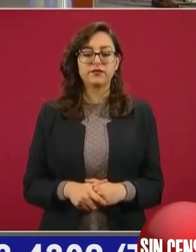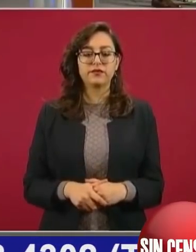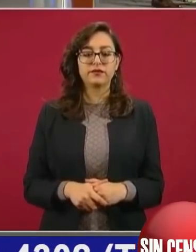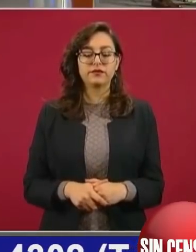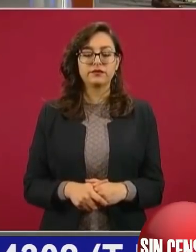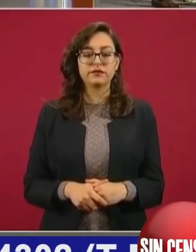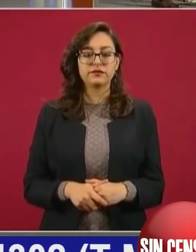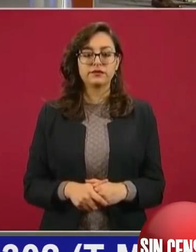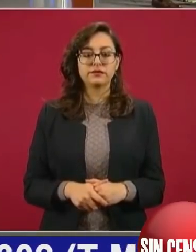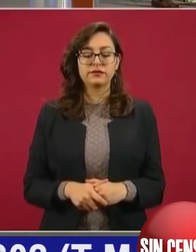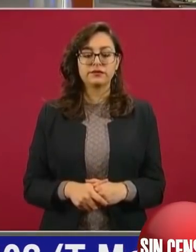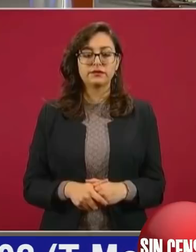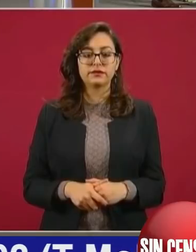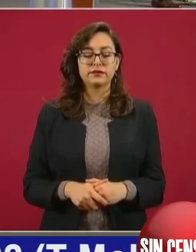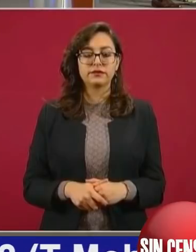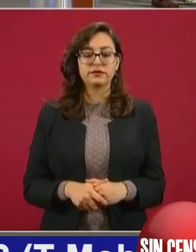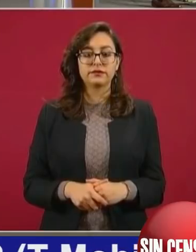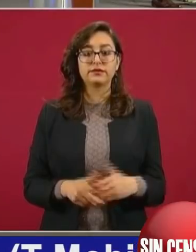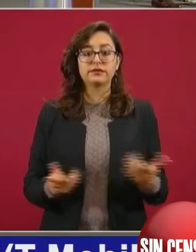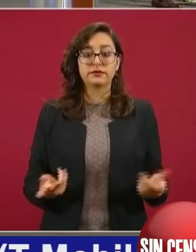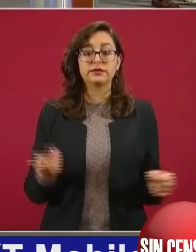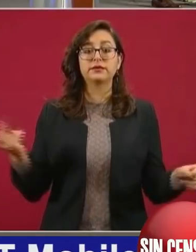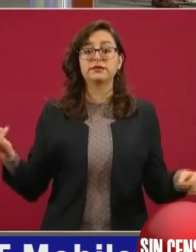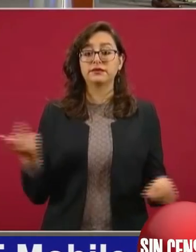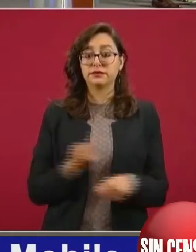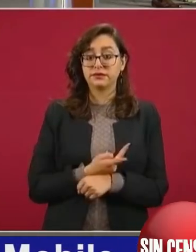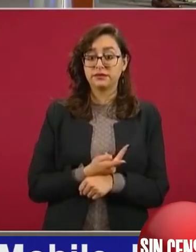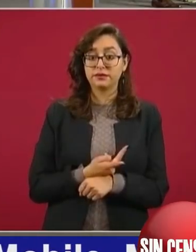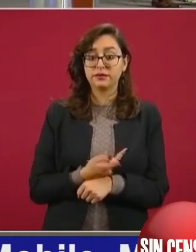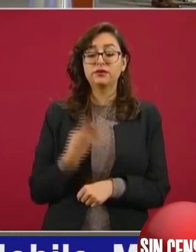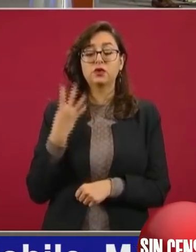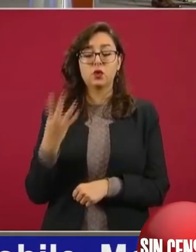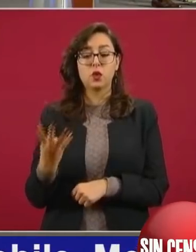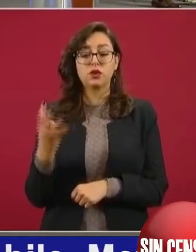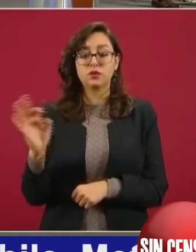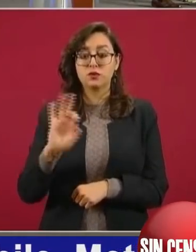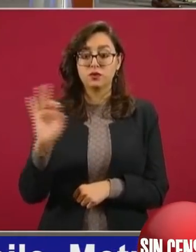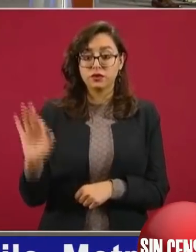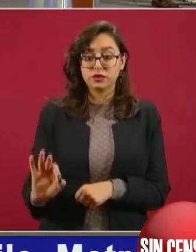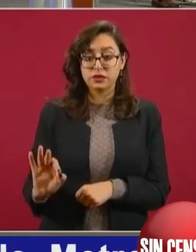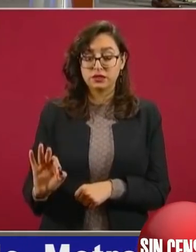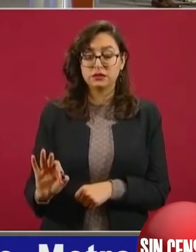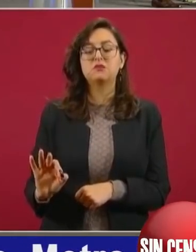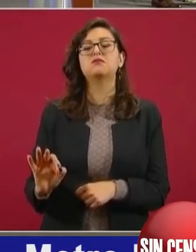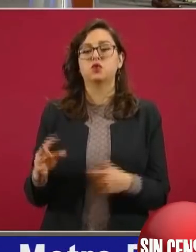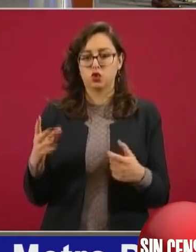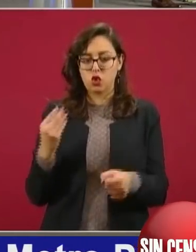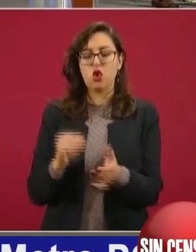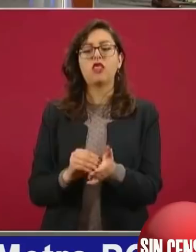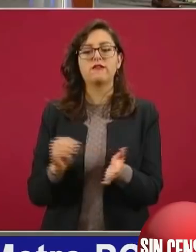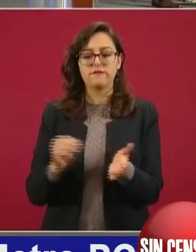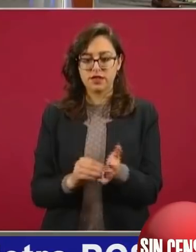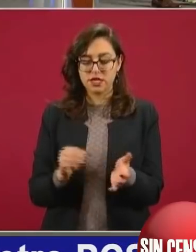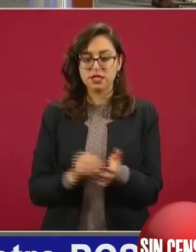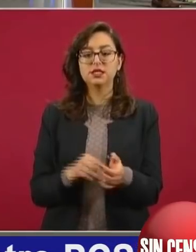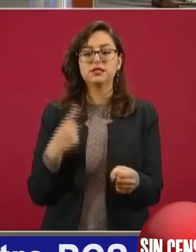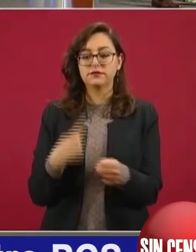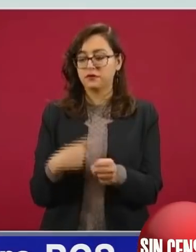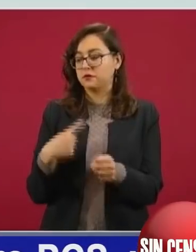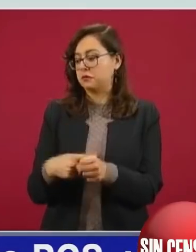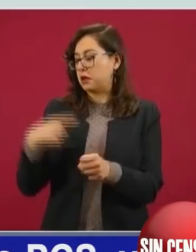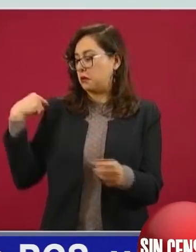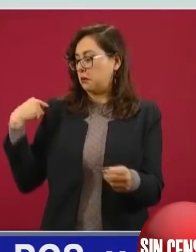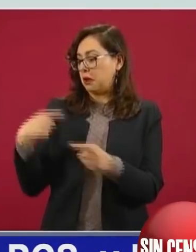4 de cada 100 casos que se han registrado a lo largo de la epidemia son casos activos. Estos son personas que en este